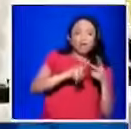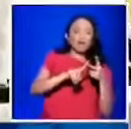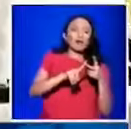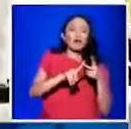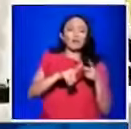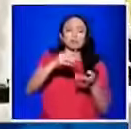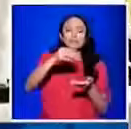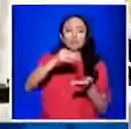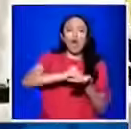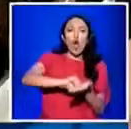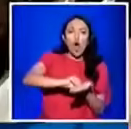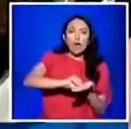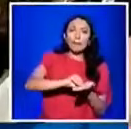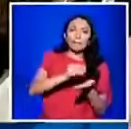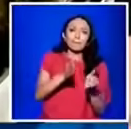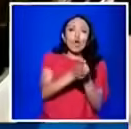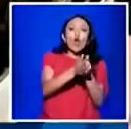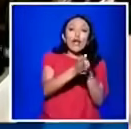orégano.